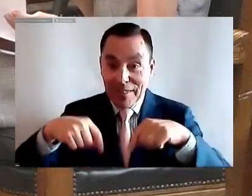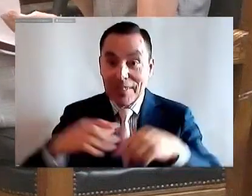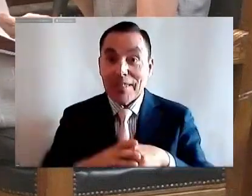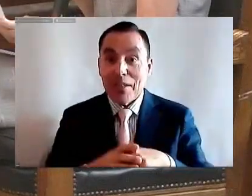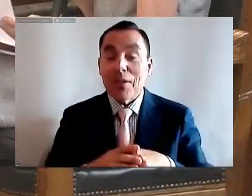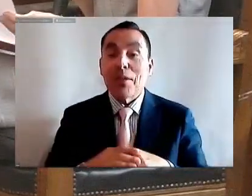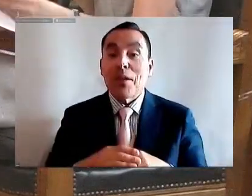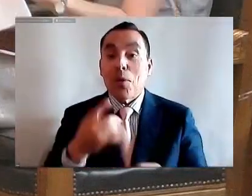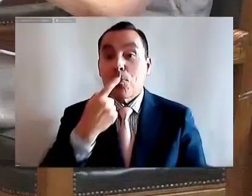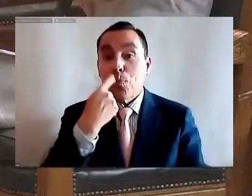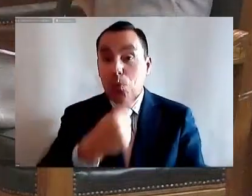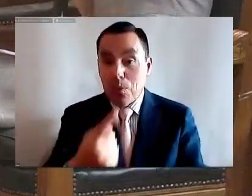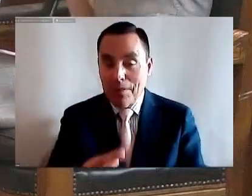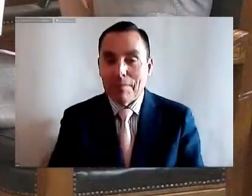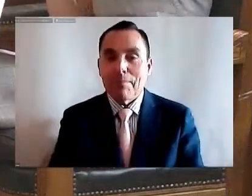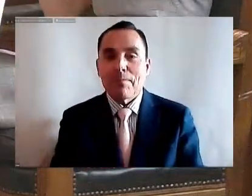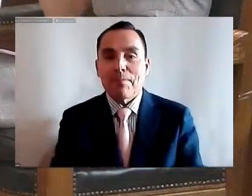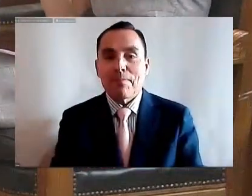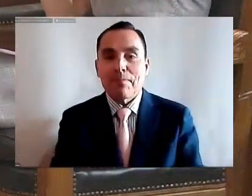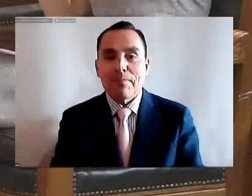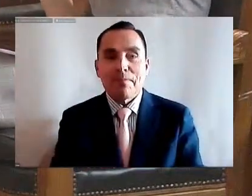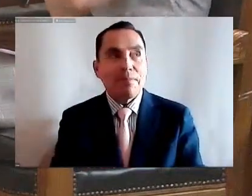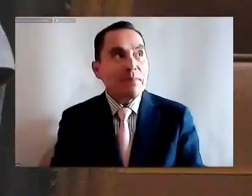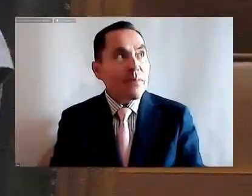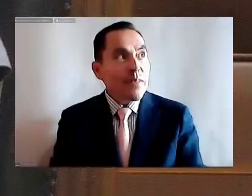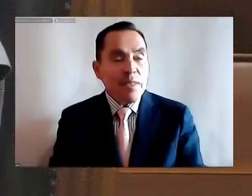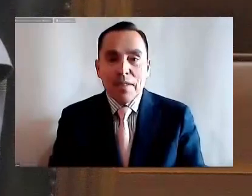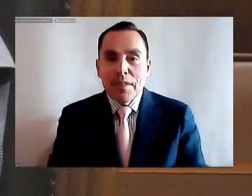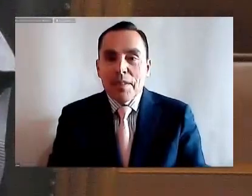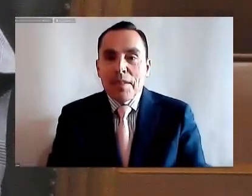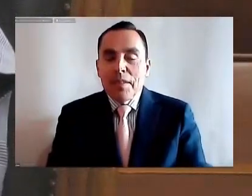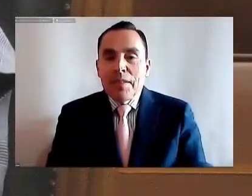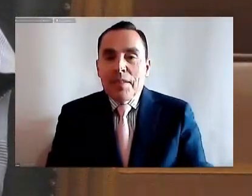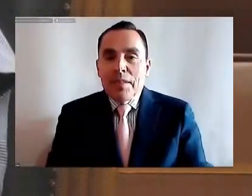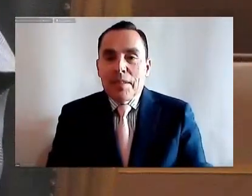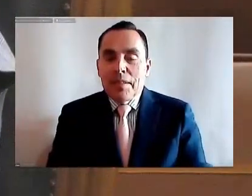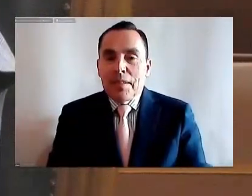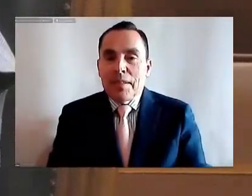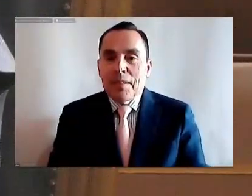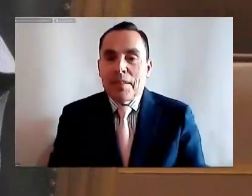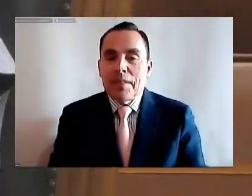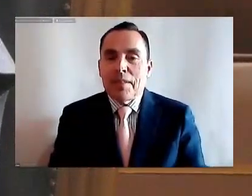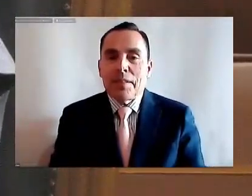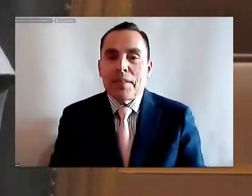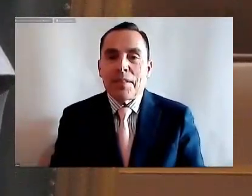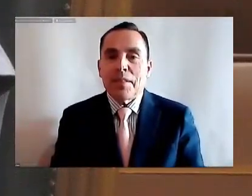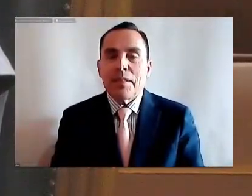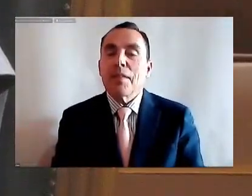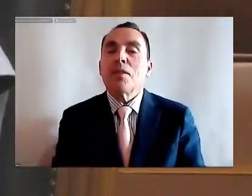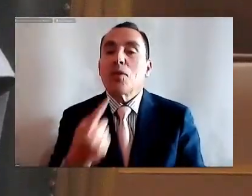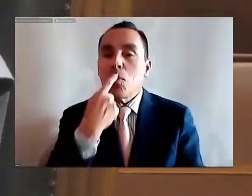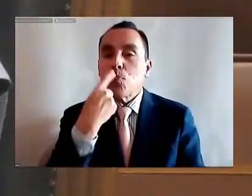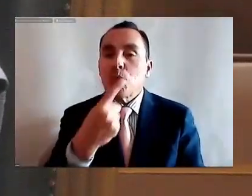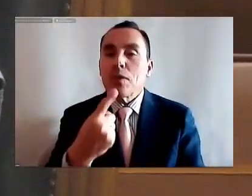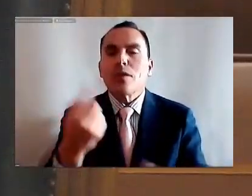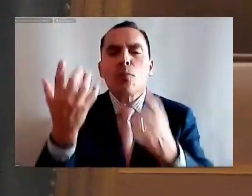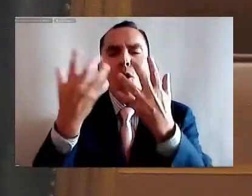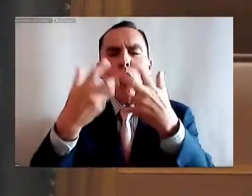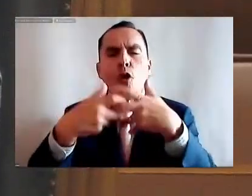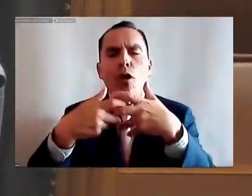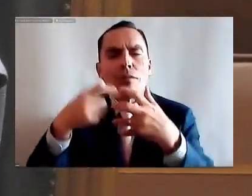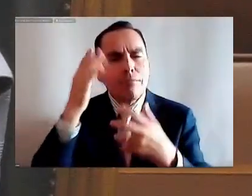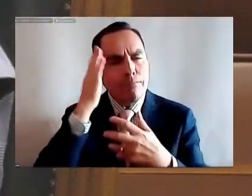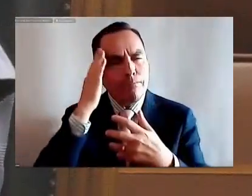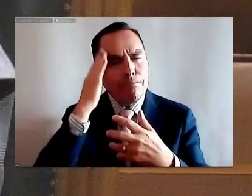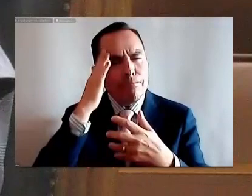pregunta. No, tengo nada más que 10 minutos para que ustedes se organicen. Más bien son reflexiones, pero que yo creo que puede